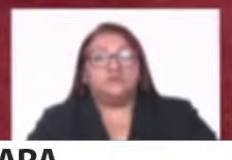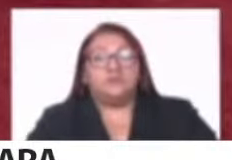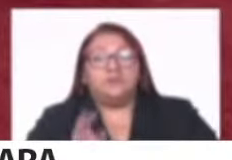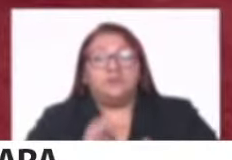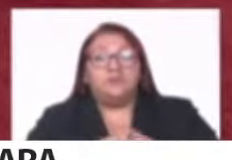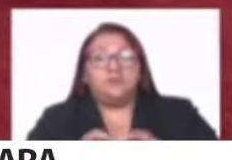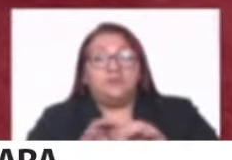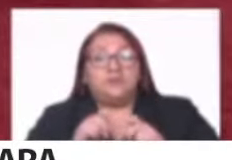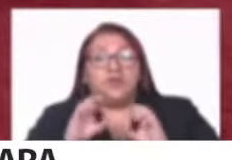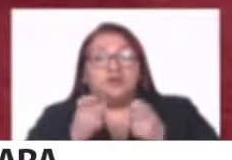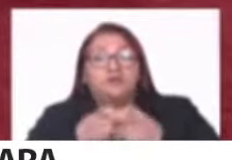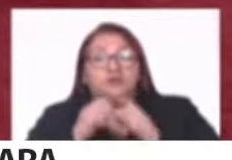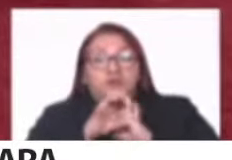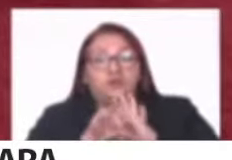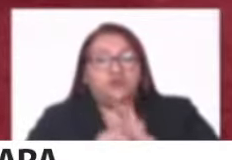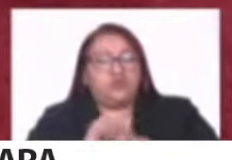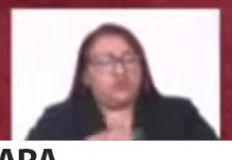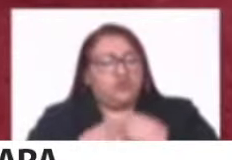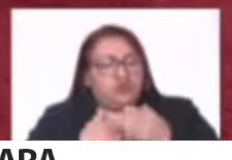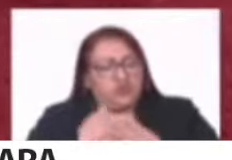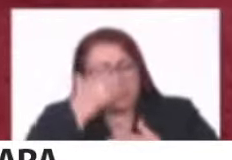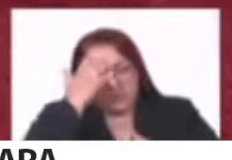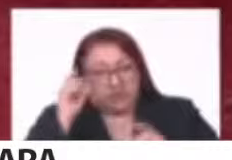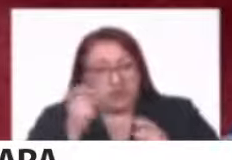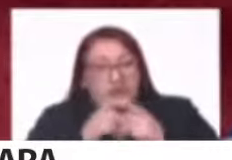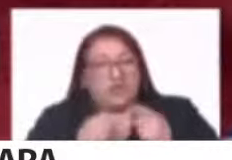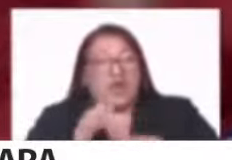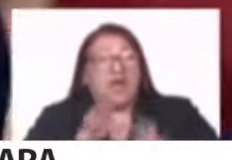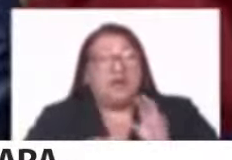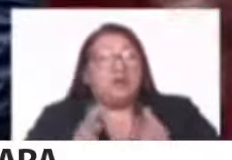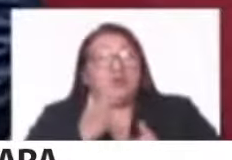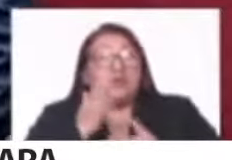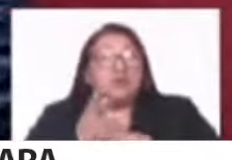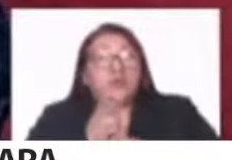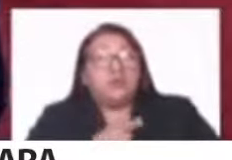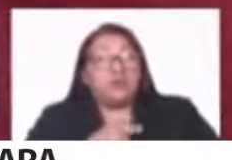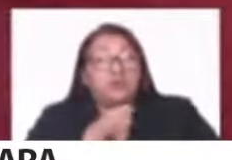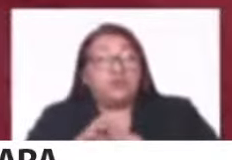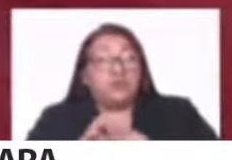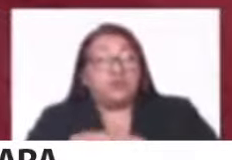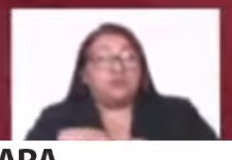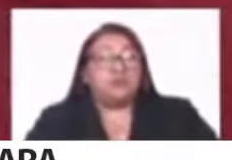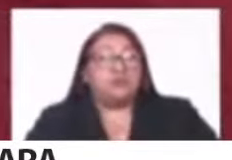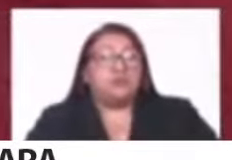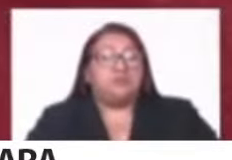de Constitución, todos sabemos, señores congresistas, que la inseguridad ciudadana es uno de los